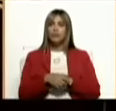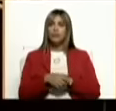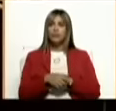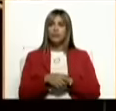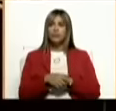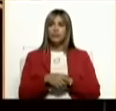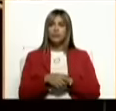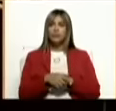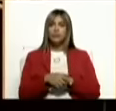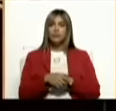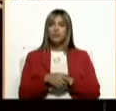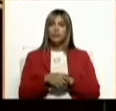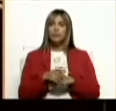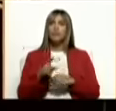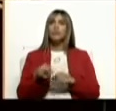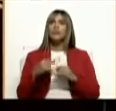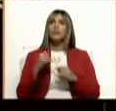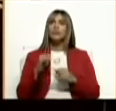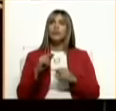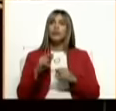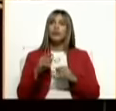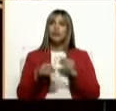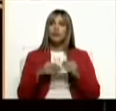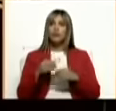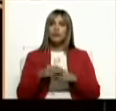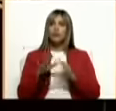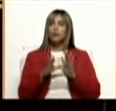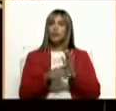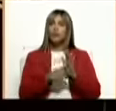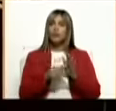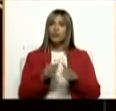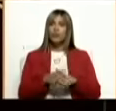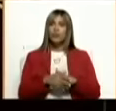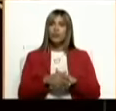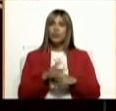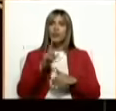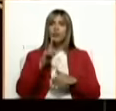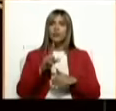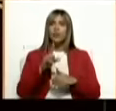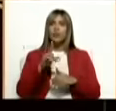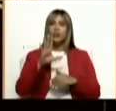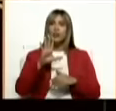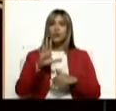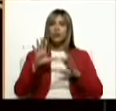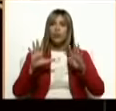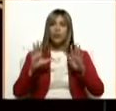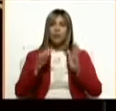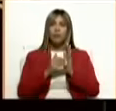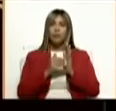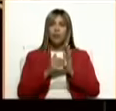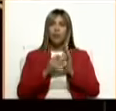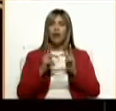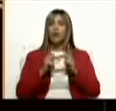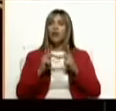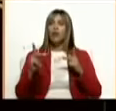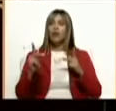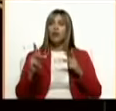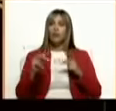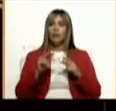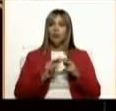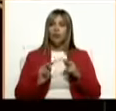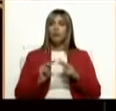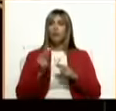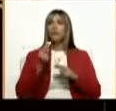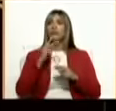que condujo a el intento de robo de 159 mil kilómetros